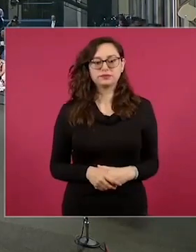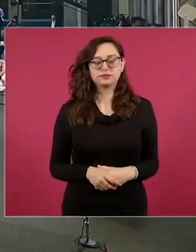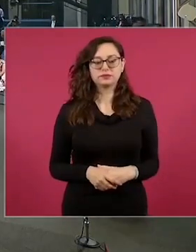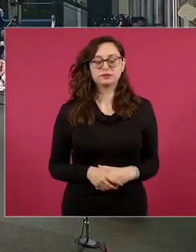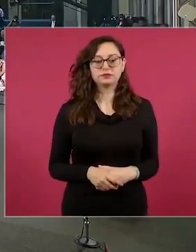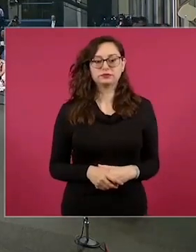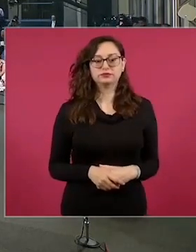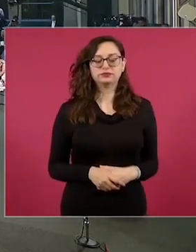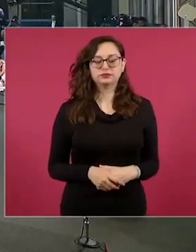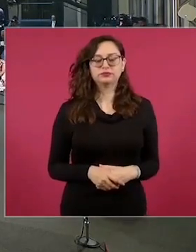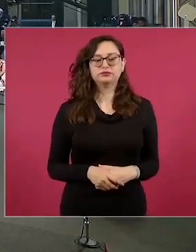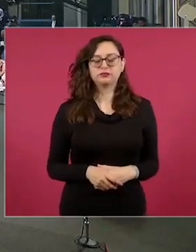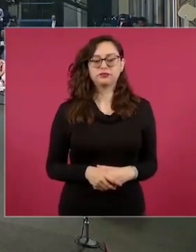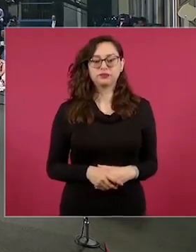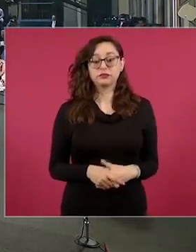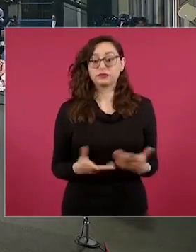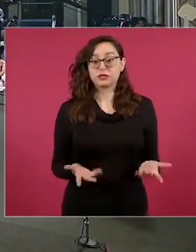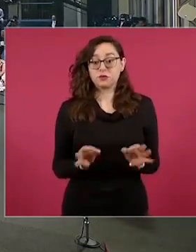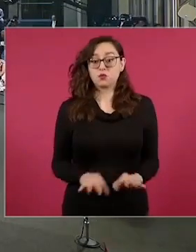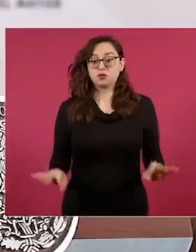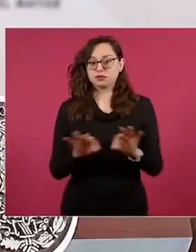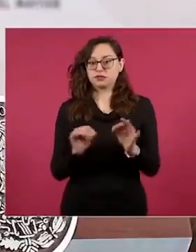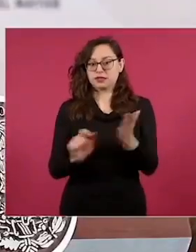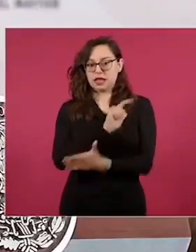hacer una reforma electoral